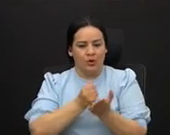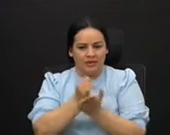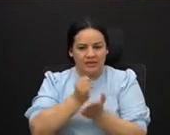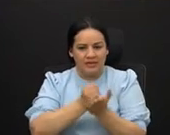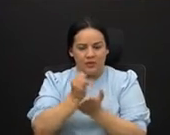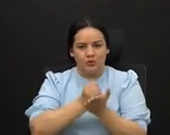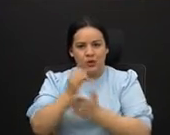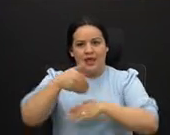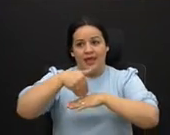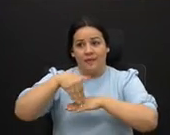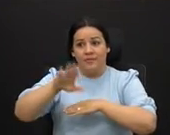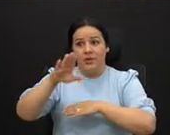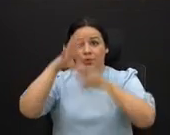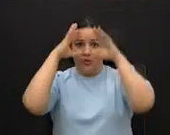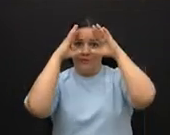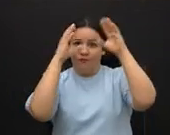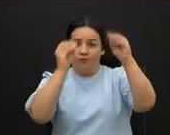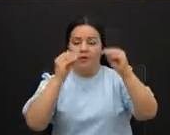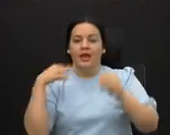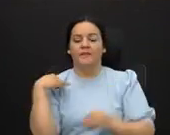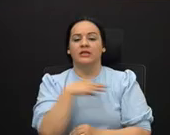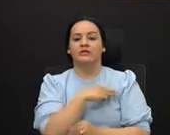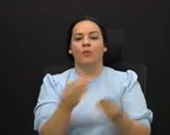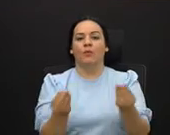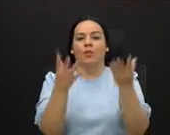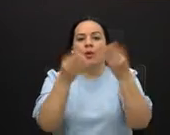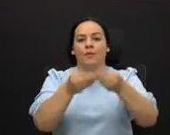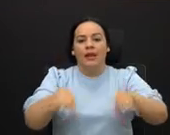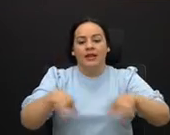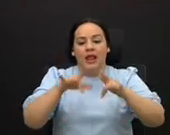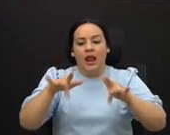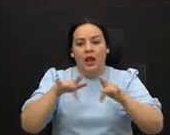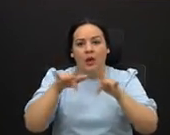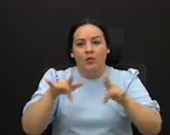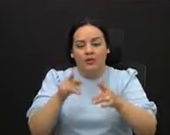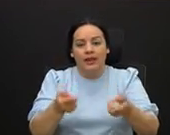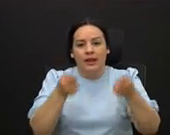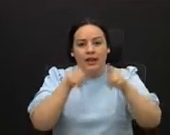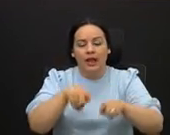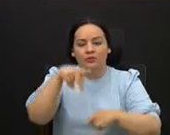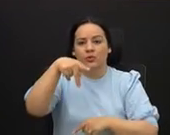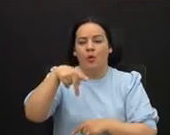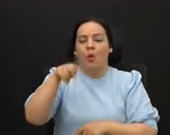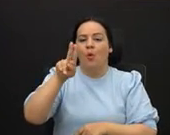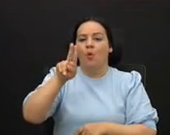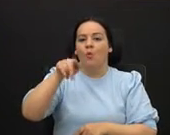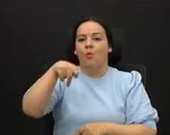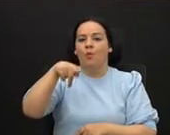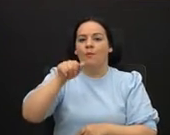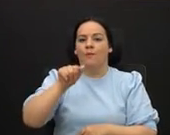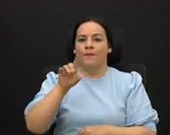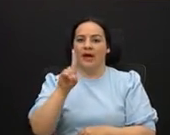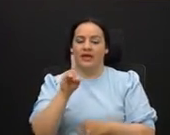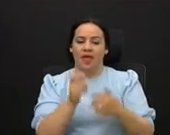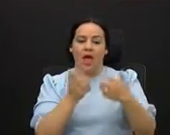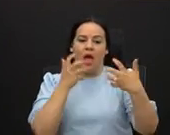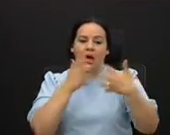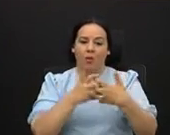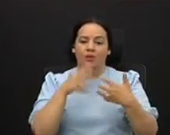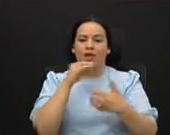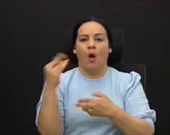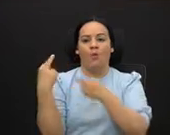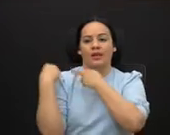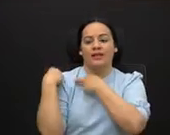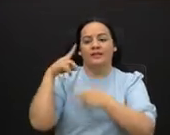envío de informe al Ministerio Público por la pérdida del audio en el caso de la UPAT, es acorde a las obligaciones que debe cumplir